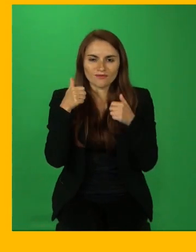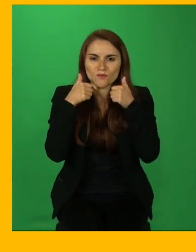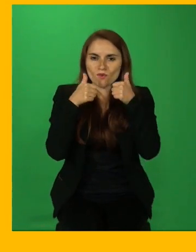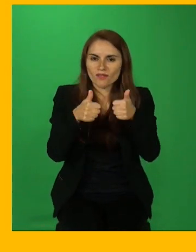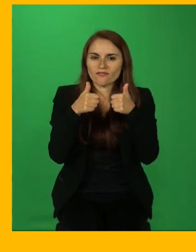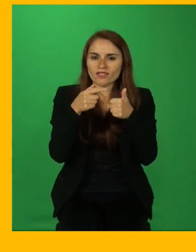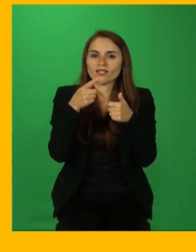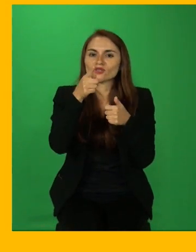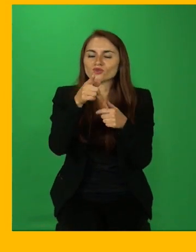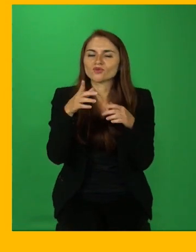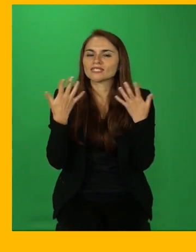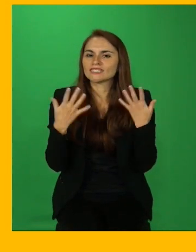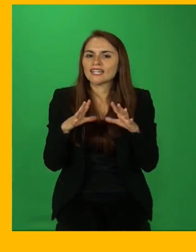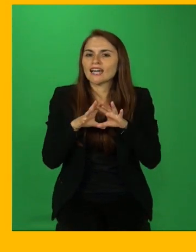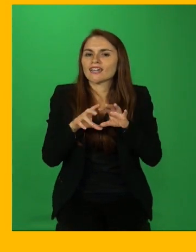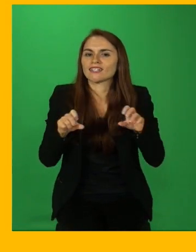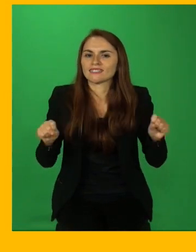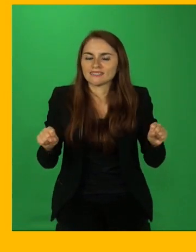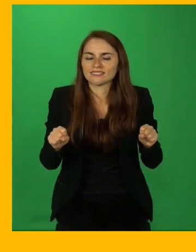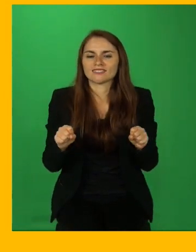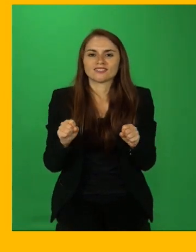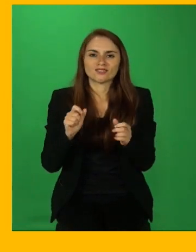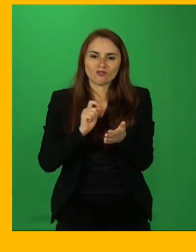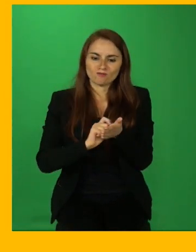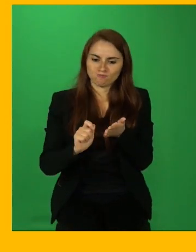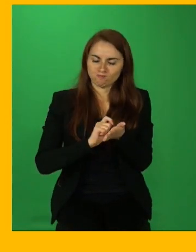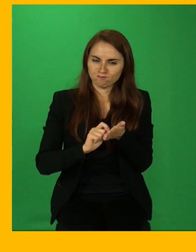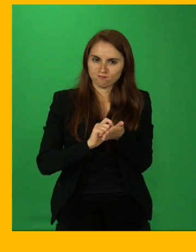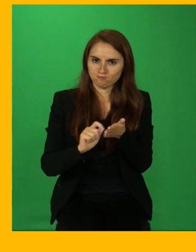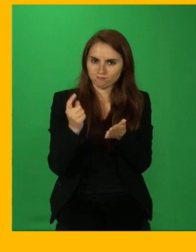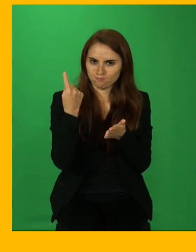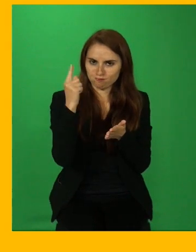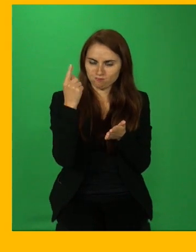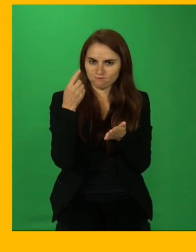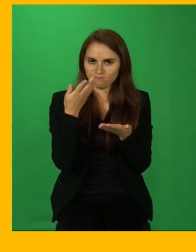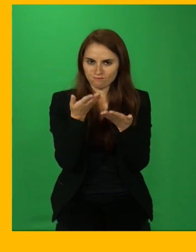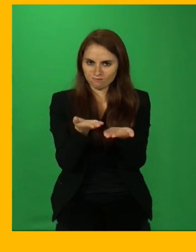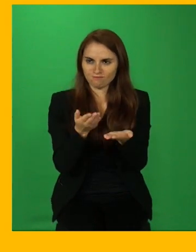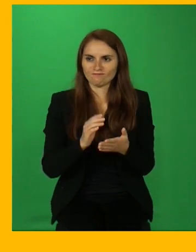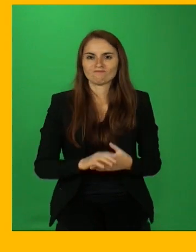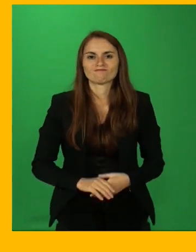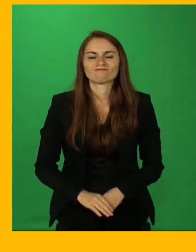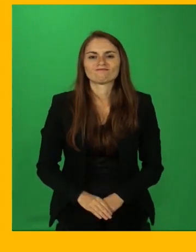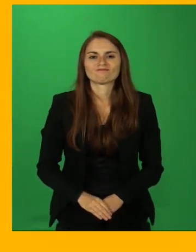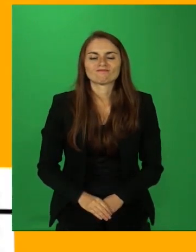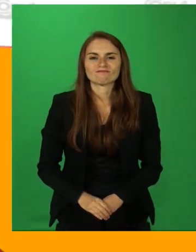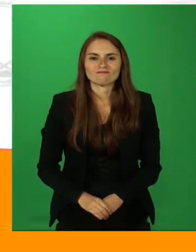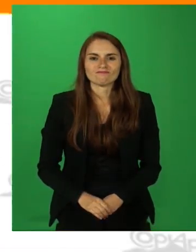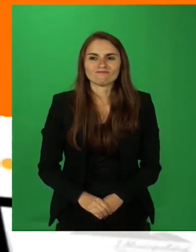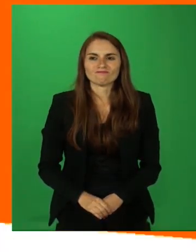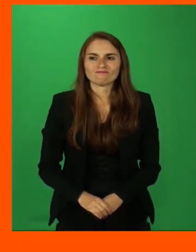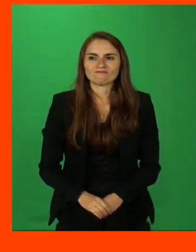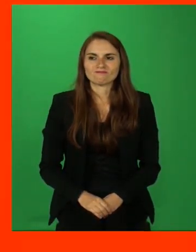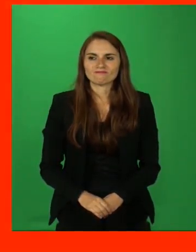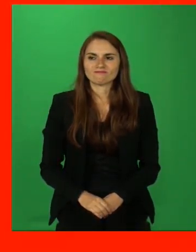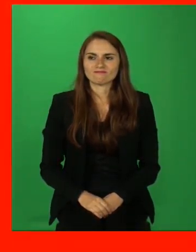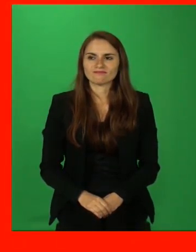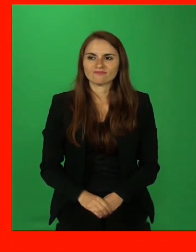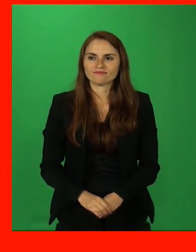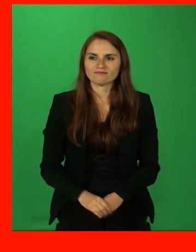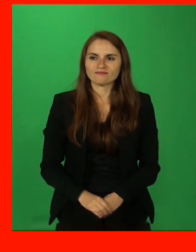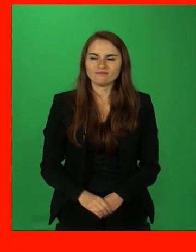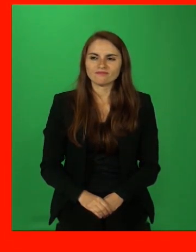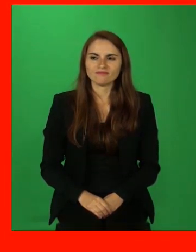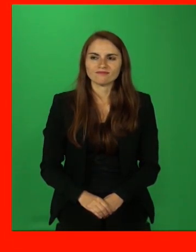listo absolutamente listo para poder resolver estos ejercicios enviados quizás por tu